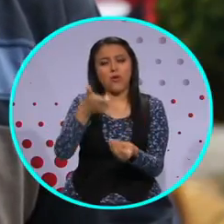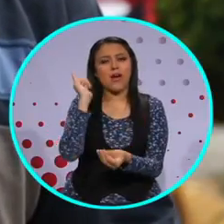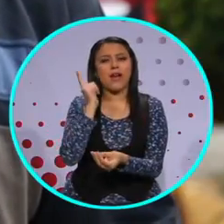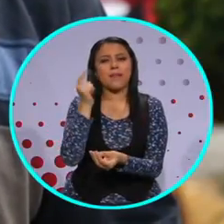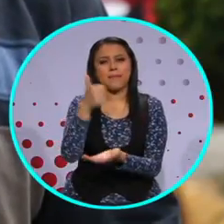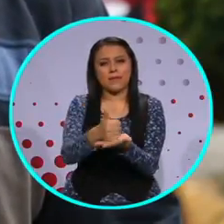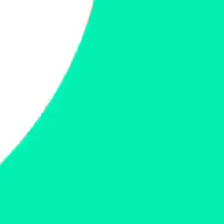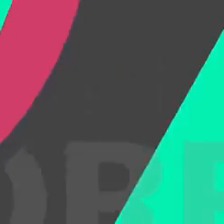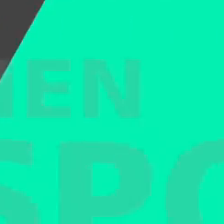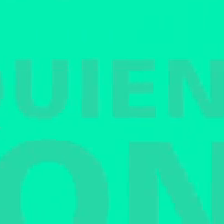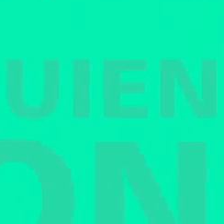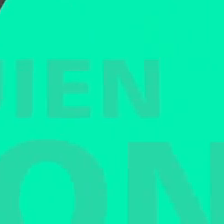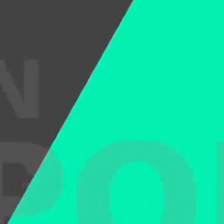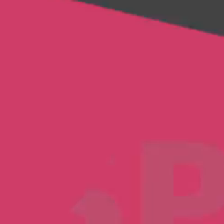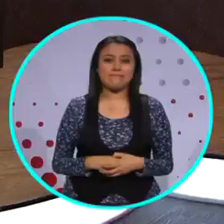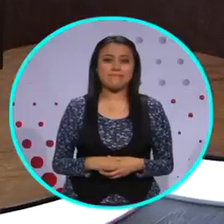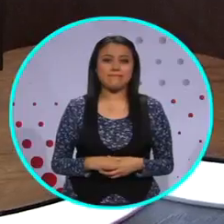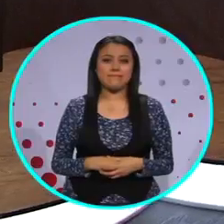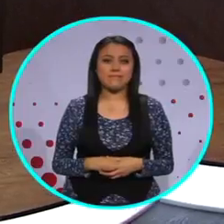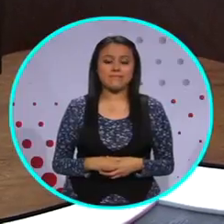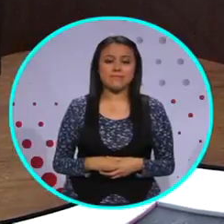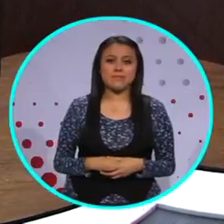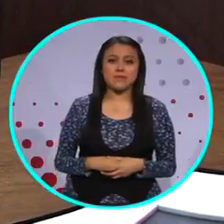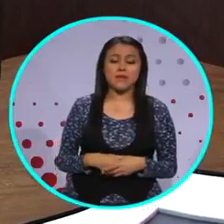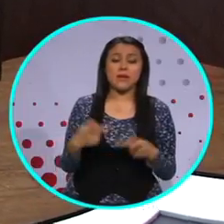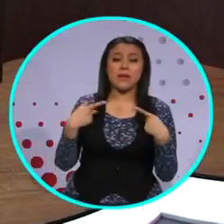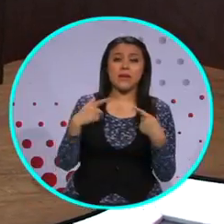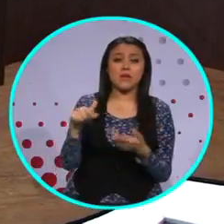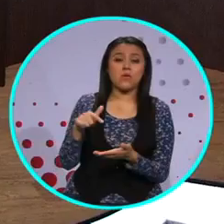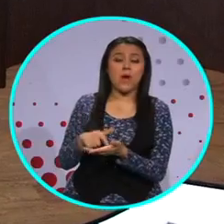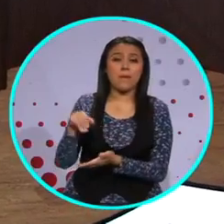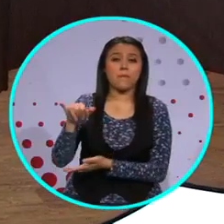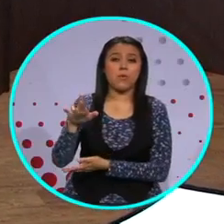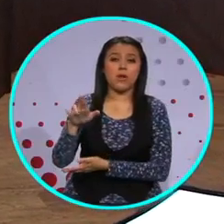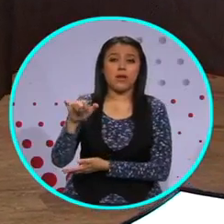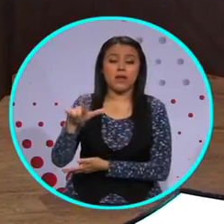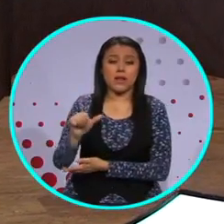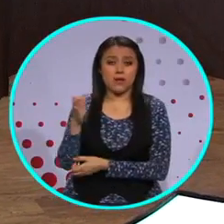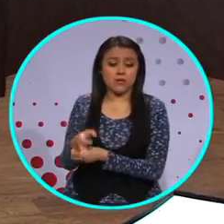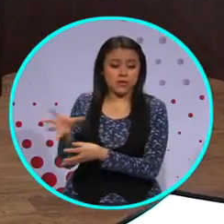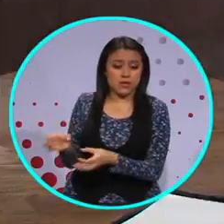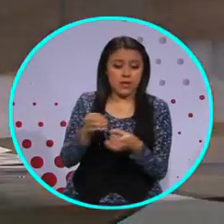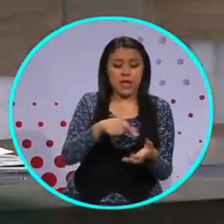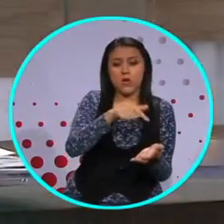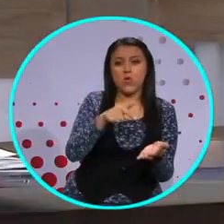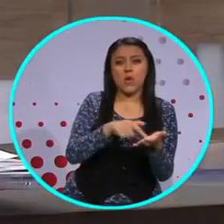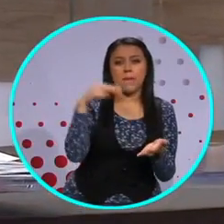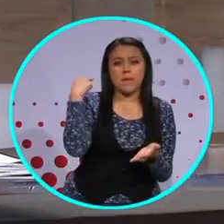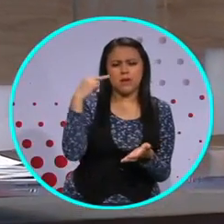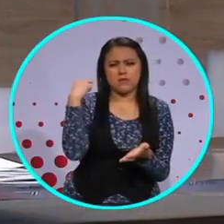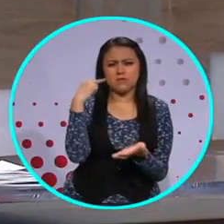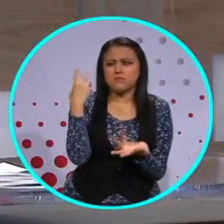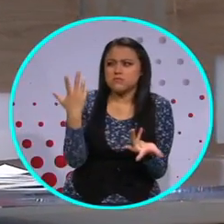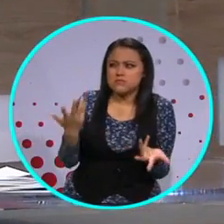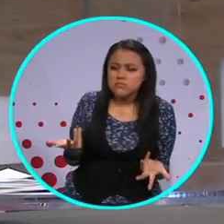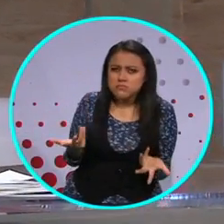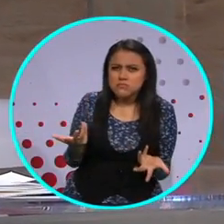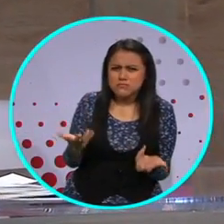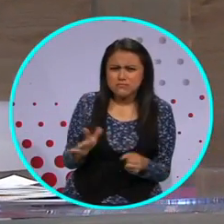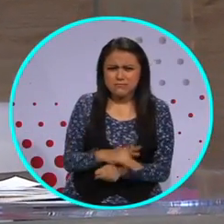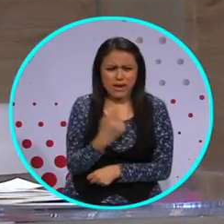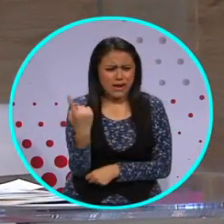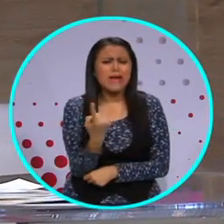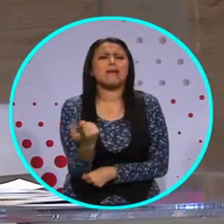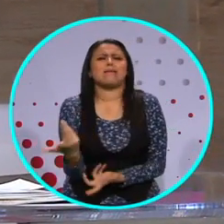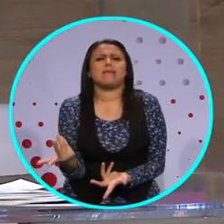apoyo lo hice una junta de conciliación de morelia ya lo manda cuatro cuartos es para que se